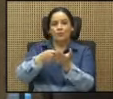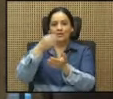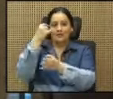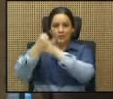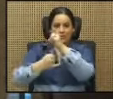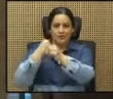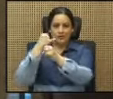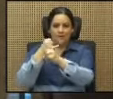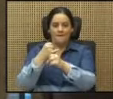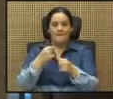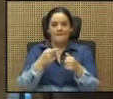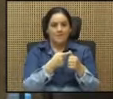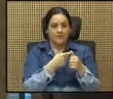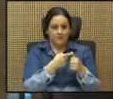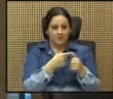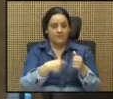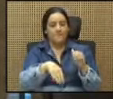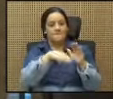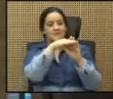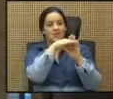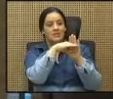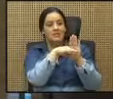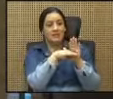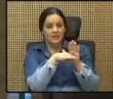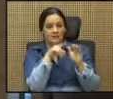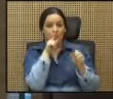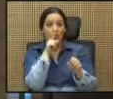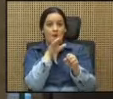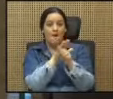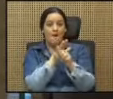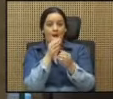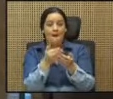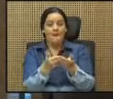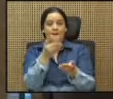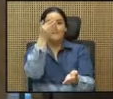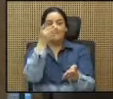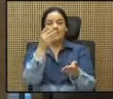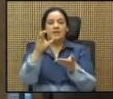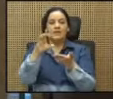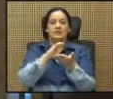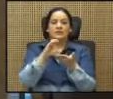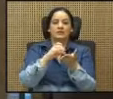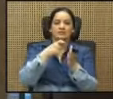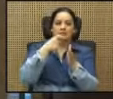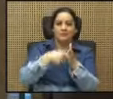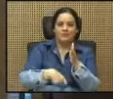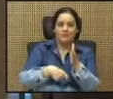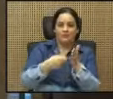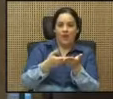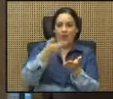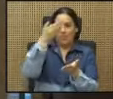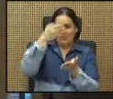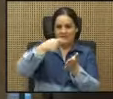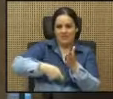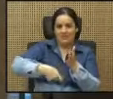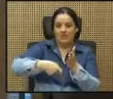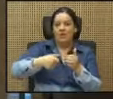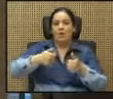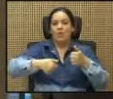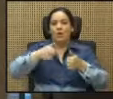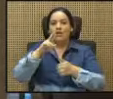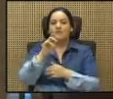medidas prometidas para aumentar los ingresos tributarios son renta global